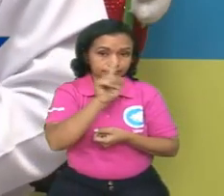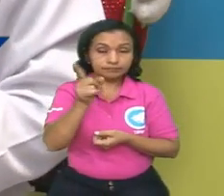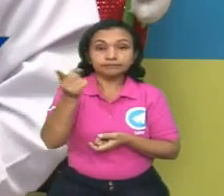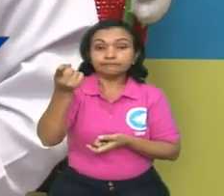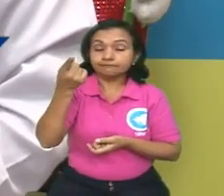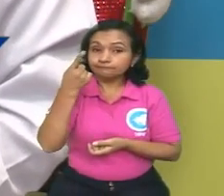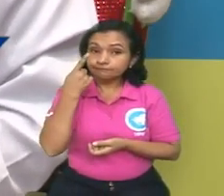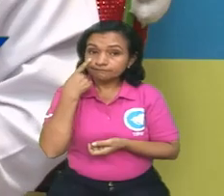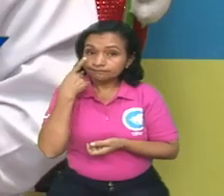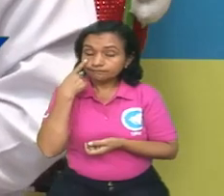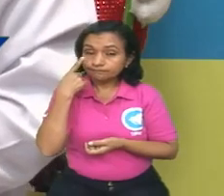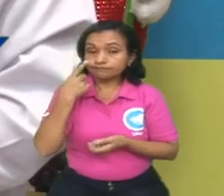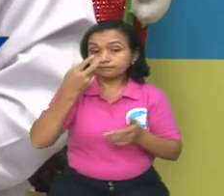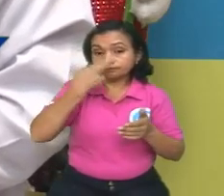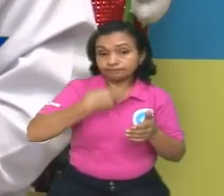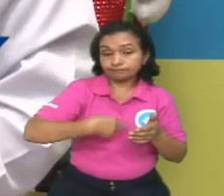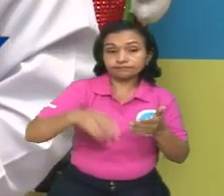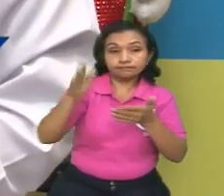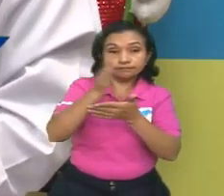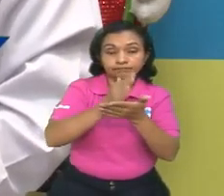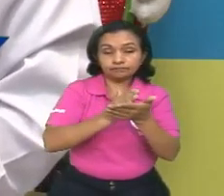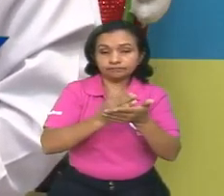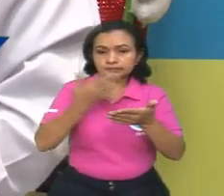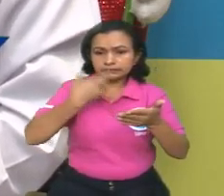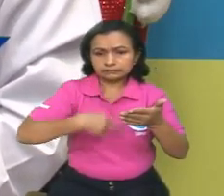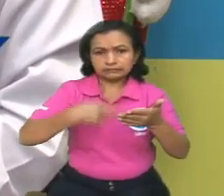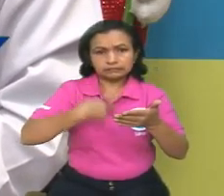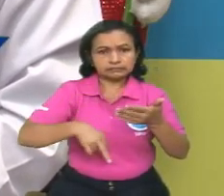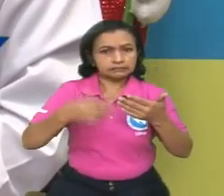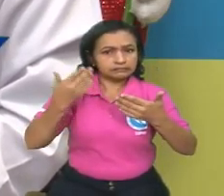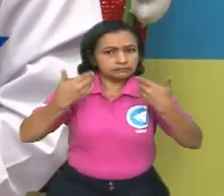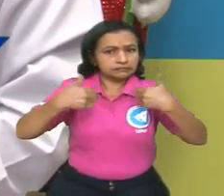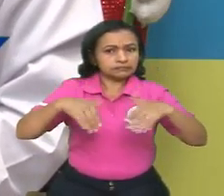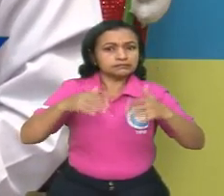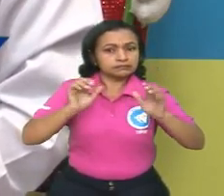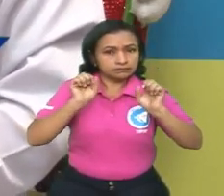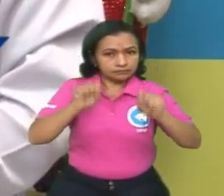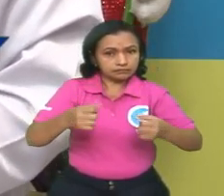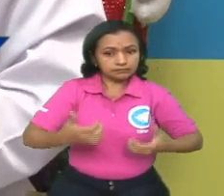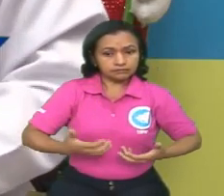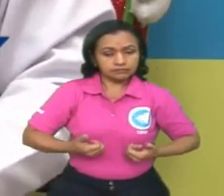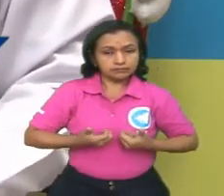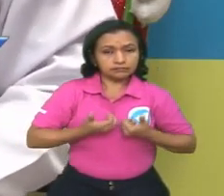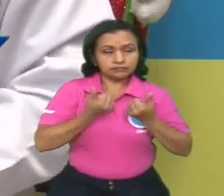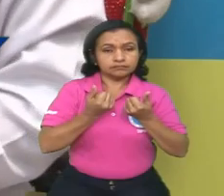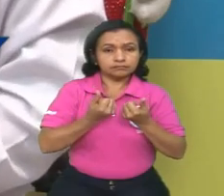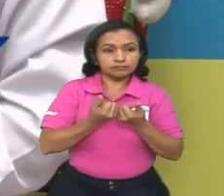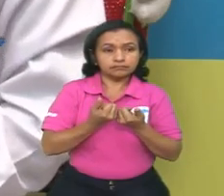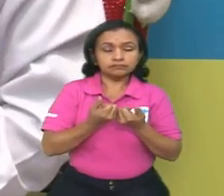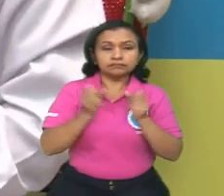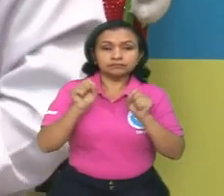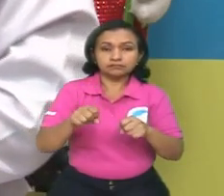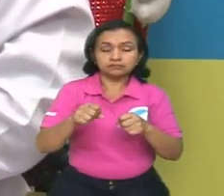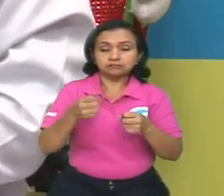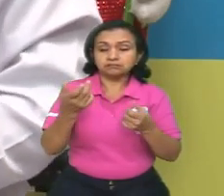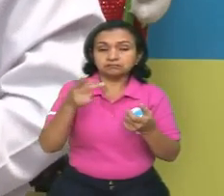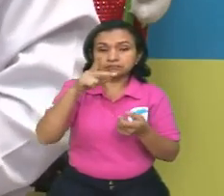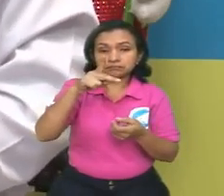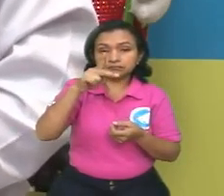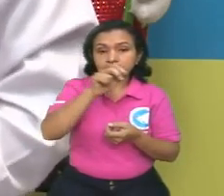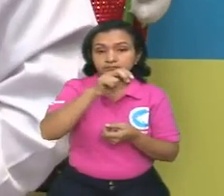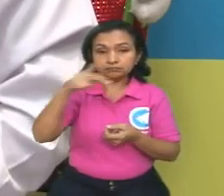no esté con su periodo menstrual, hay sangrados anormales que pueden ser cáncer cervicuterino. Entonces, ¿es que nunca deje de sangrar, doctora, y no me hice mi PAP? No.